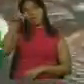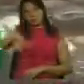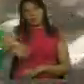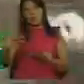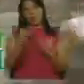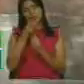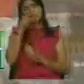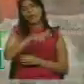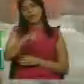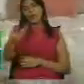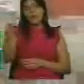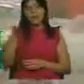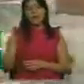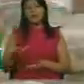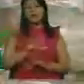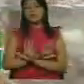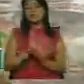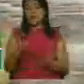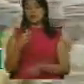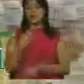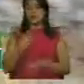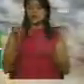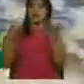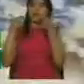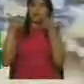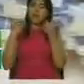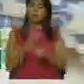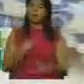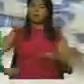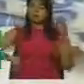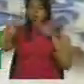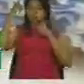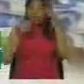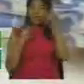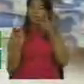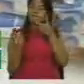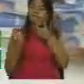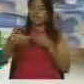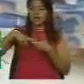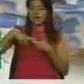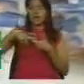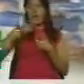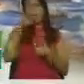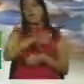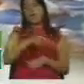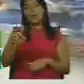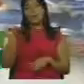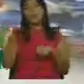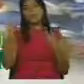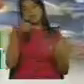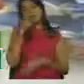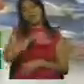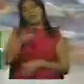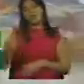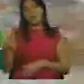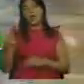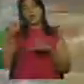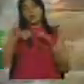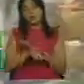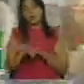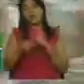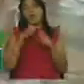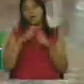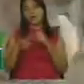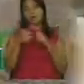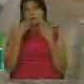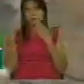pueblo, estamos aquí como nos ha orientado nuestro comandante presidente, insertado con el pueblo, llevándole al pueblo el acceso a los productos. Aquí